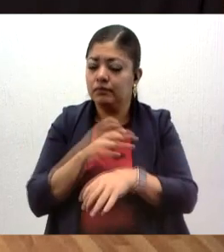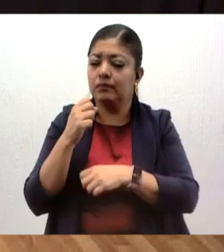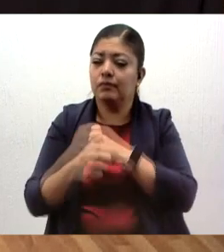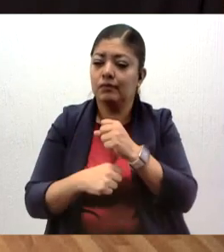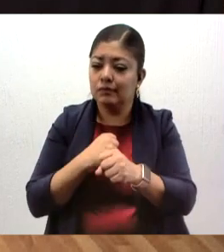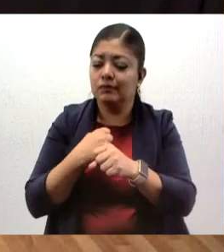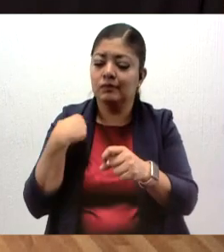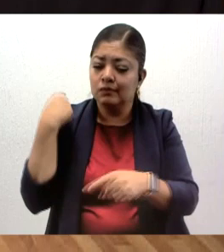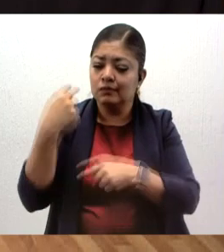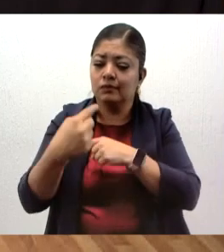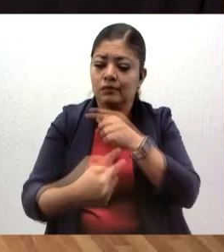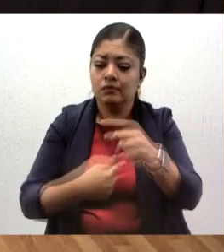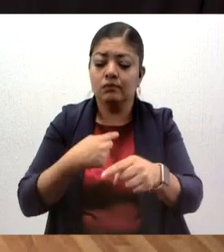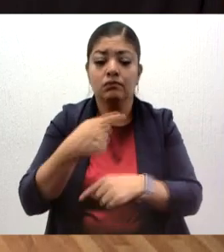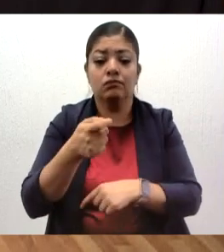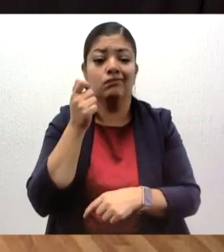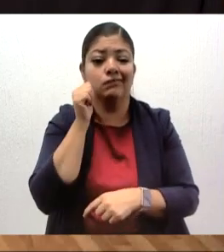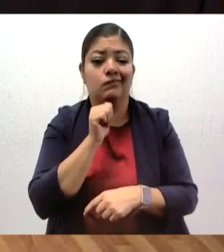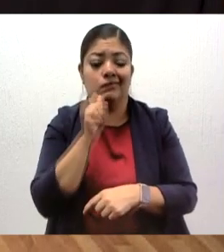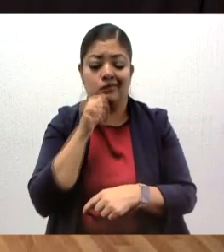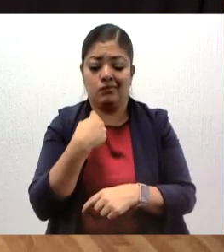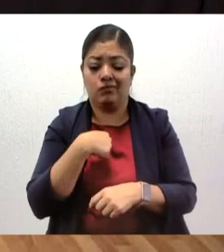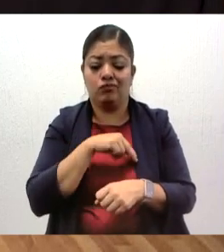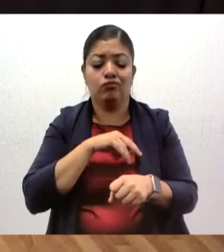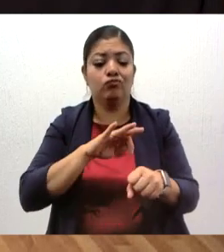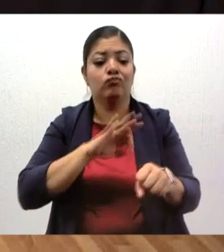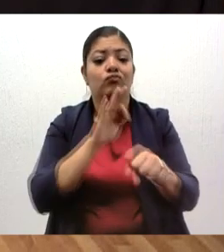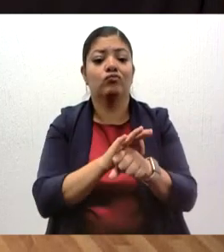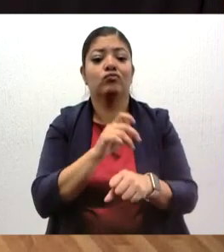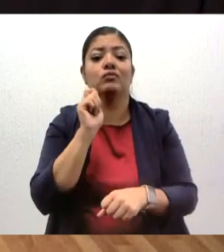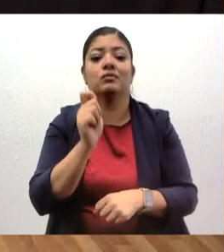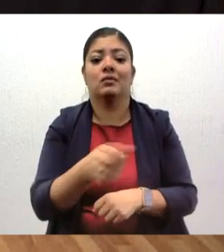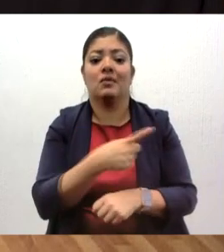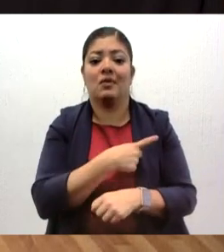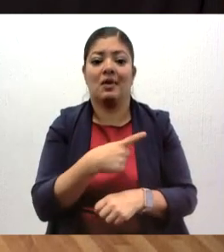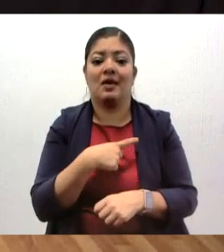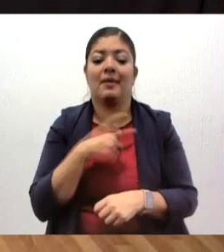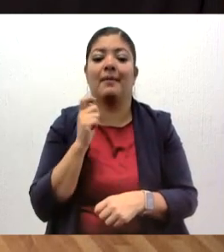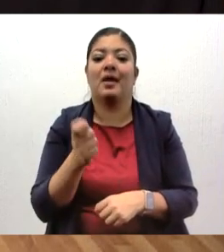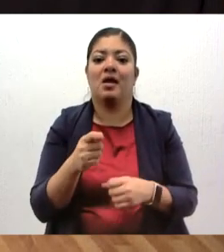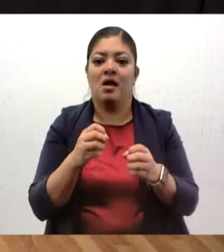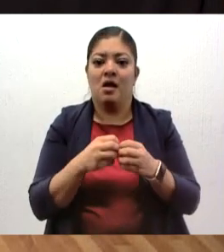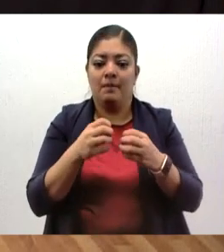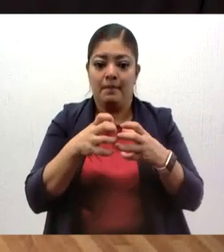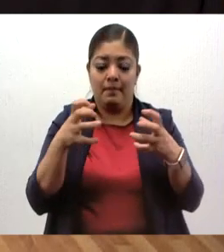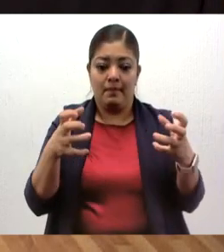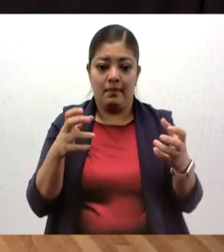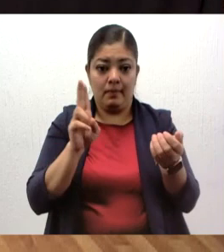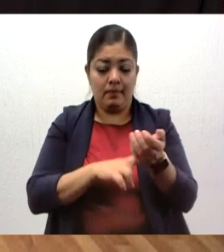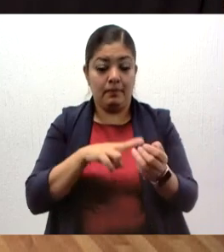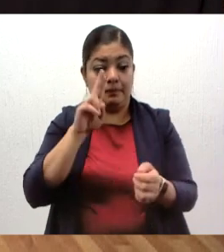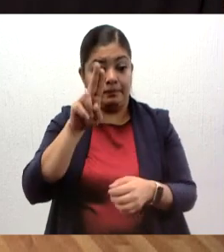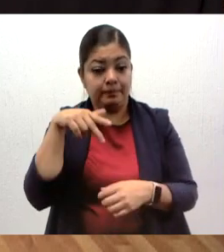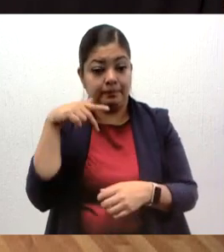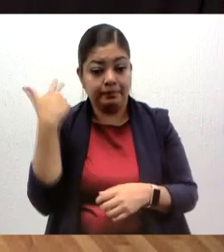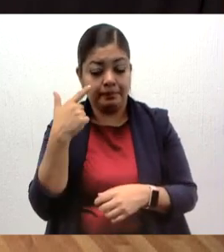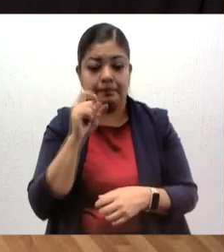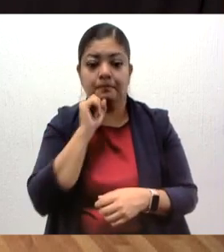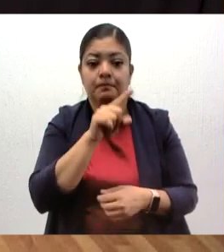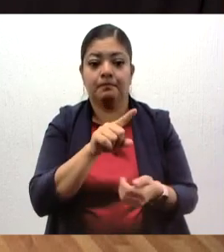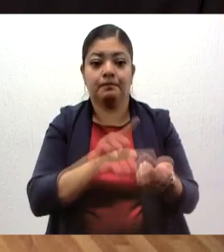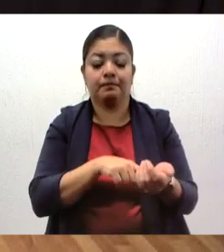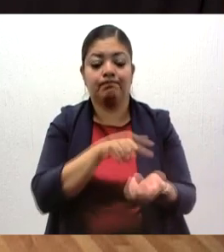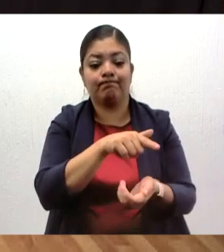hemos respaldado todo aquello que garantice el crecimiento de la universidad su propia infraestructura la